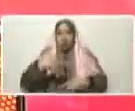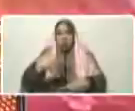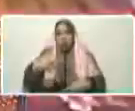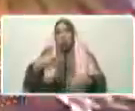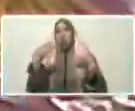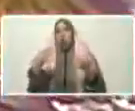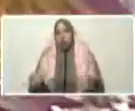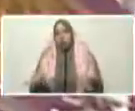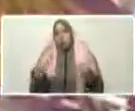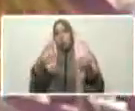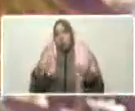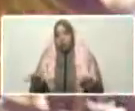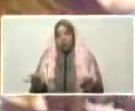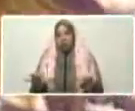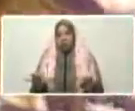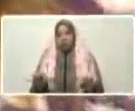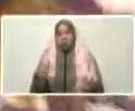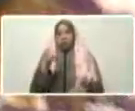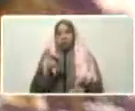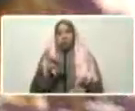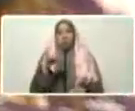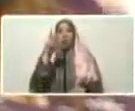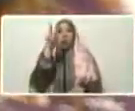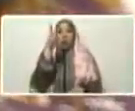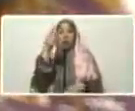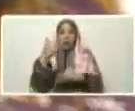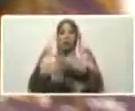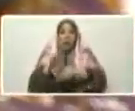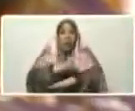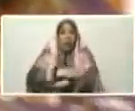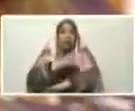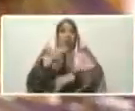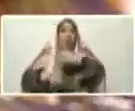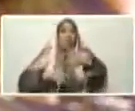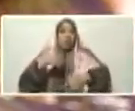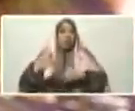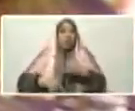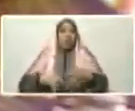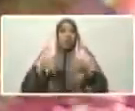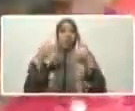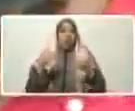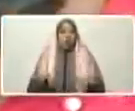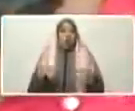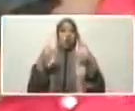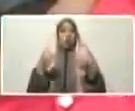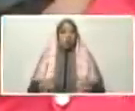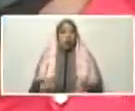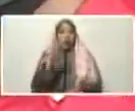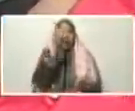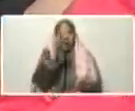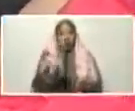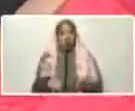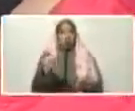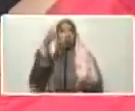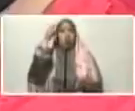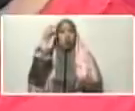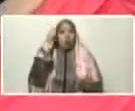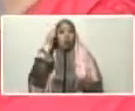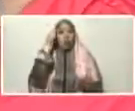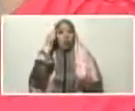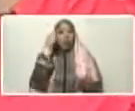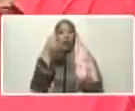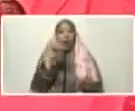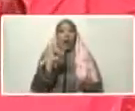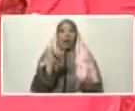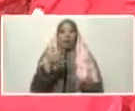diarios de sus asuntos cotidianos entusiasmar la idea de patria en la idea de revolución